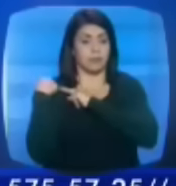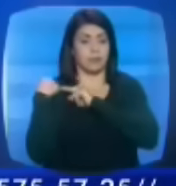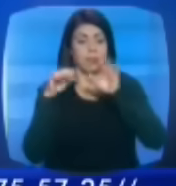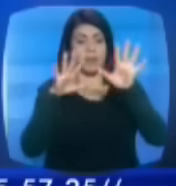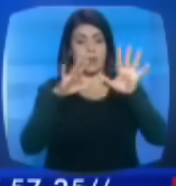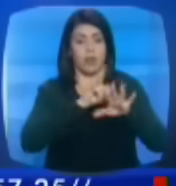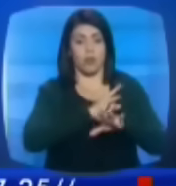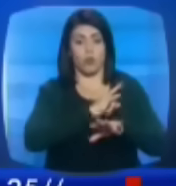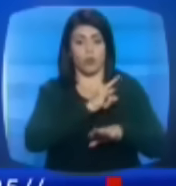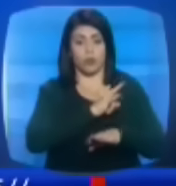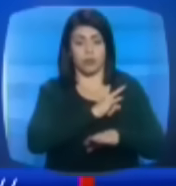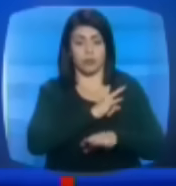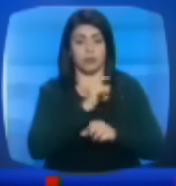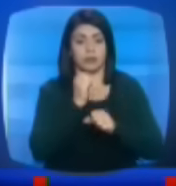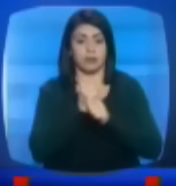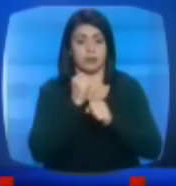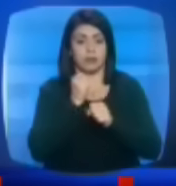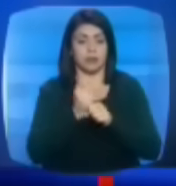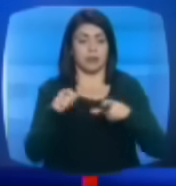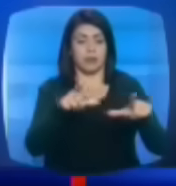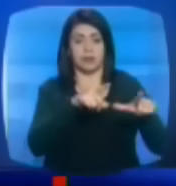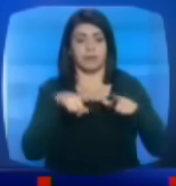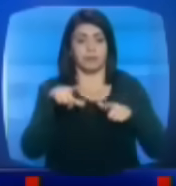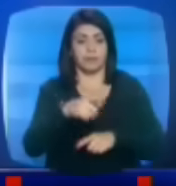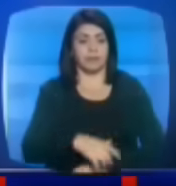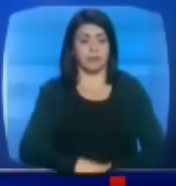10 universidades que funcionan en la región.